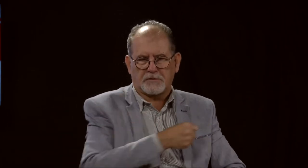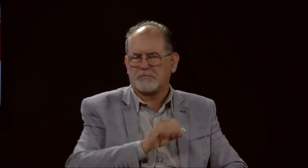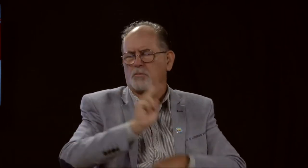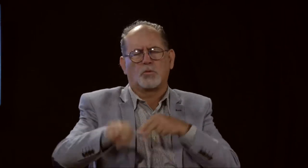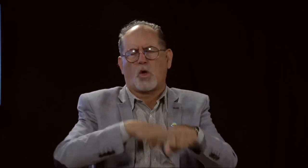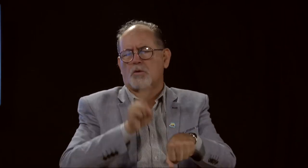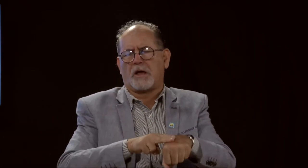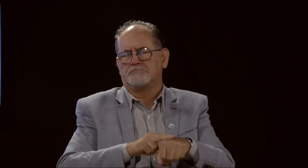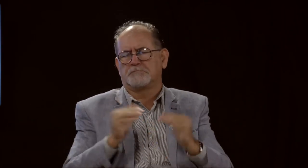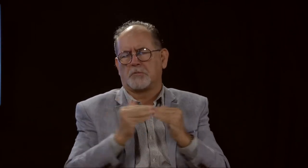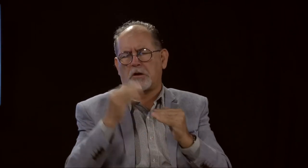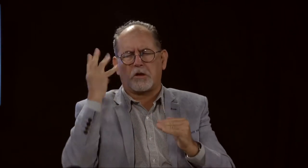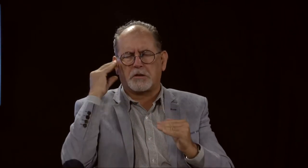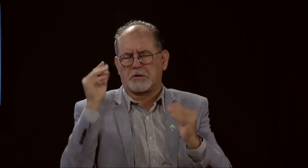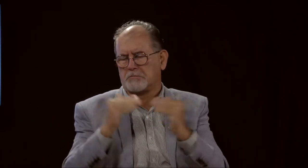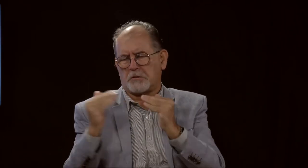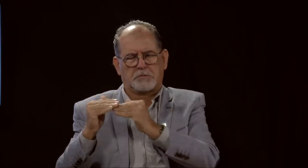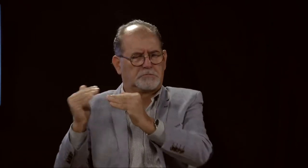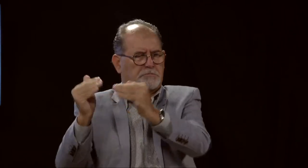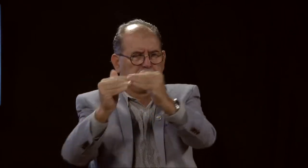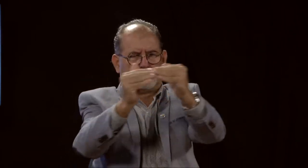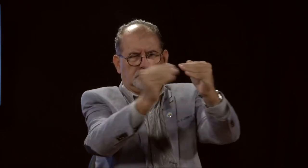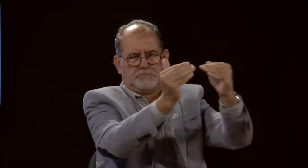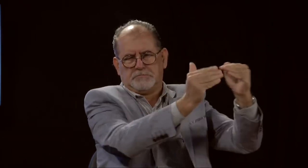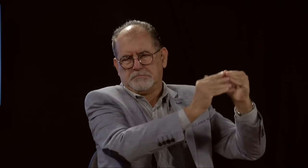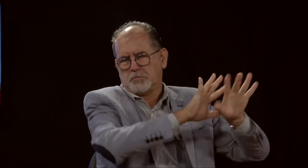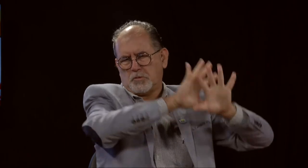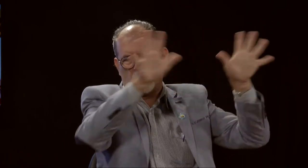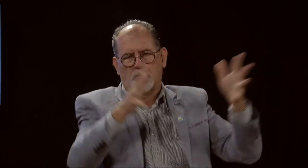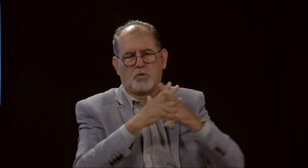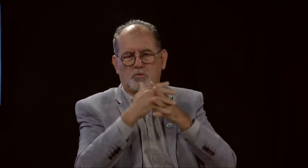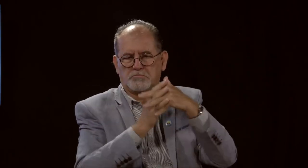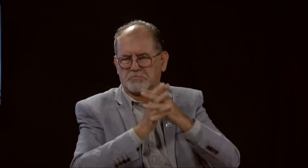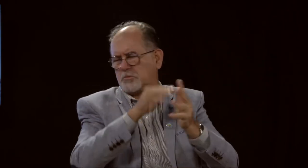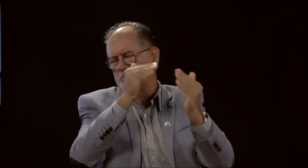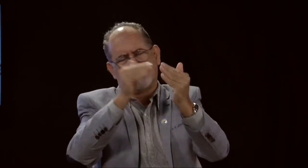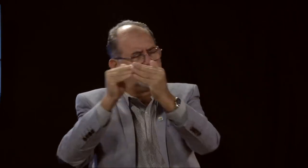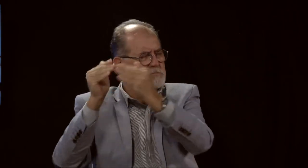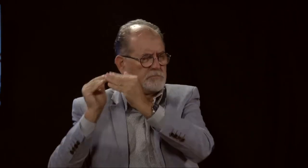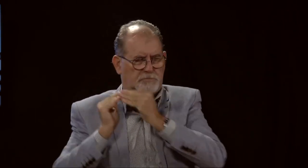Todo es similar a las personas oyentes.